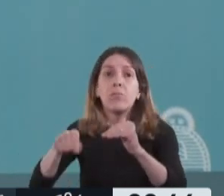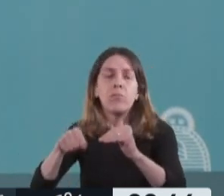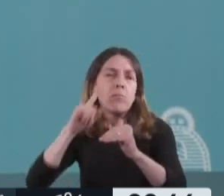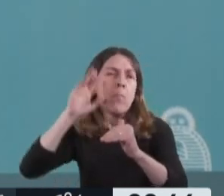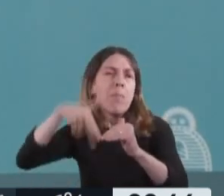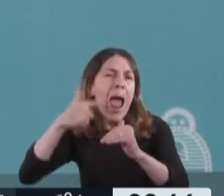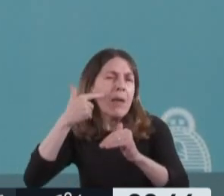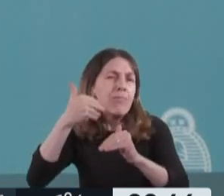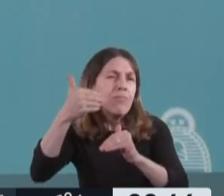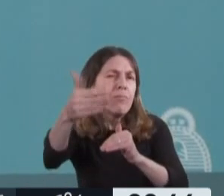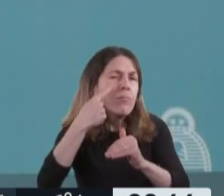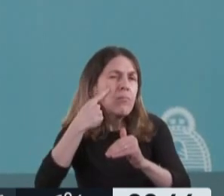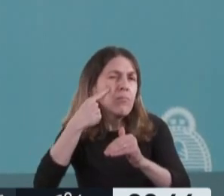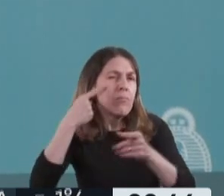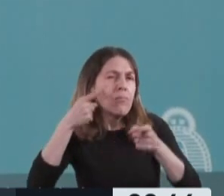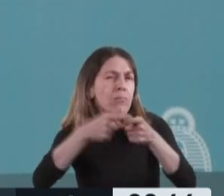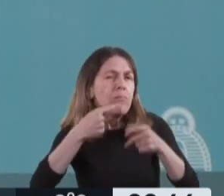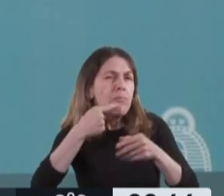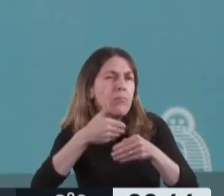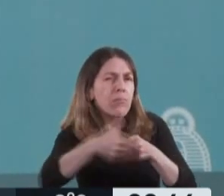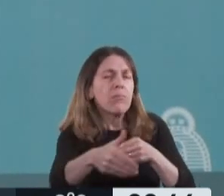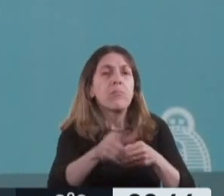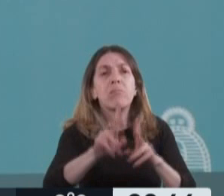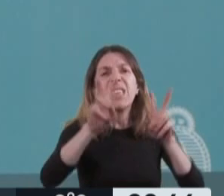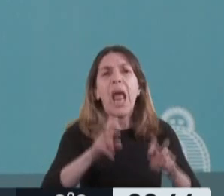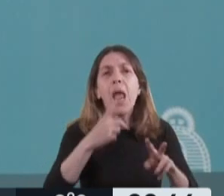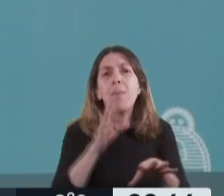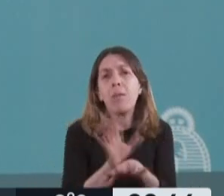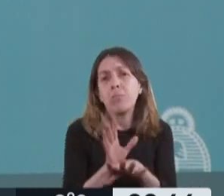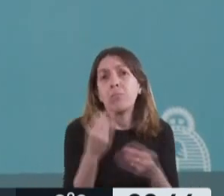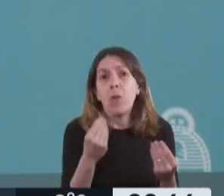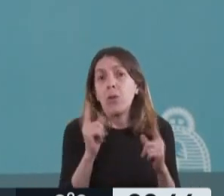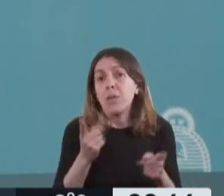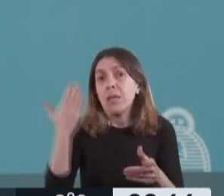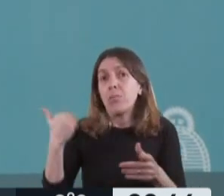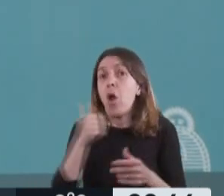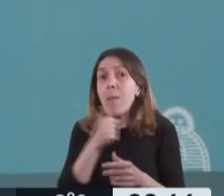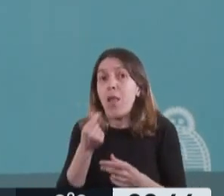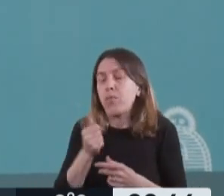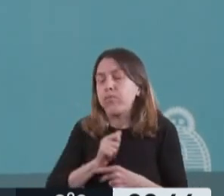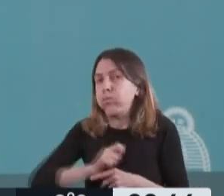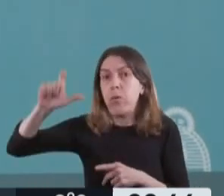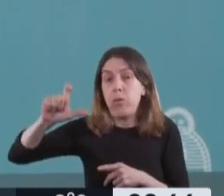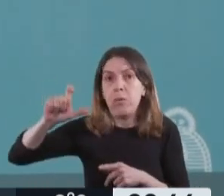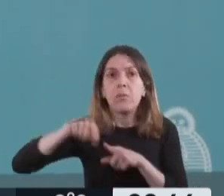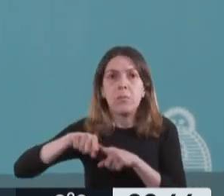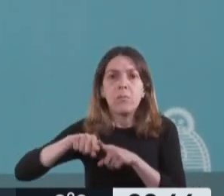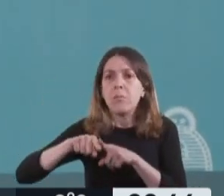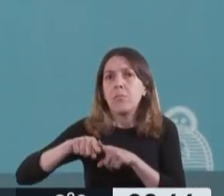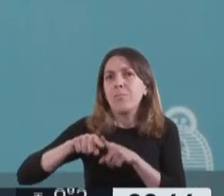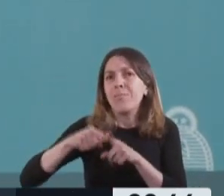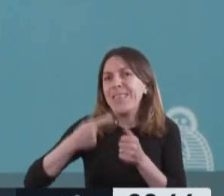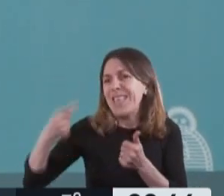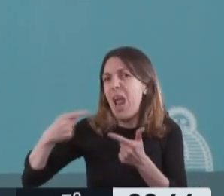digamos de este tema en relación al impacto que ha tenido el aumento de los medicamentos sobre todo en las últimas